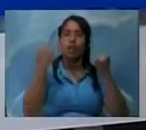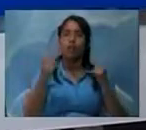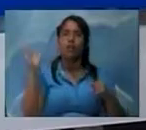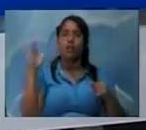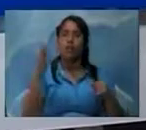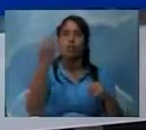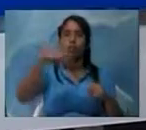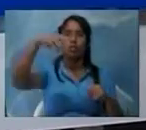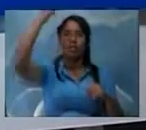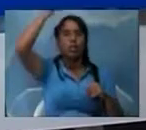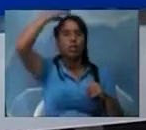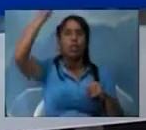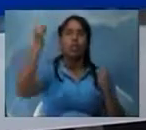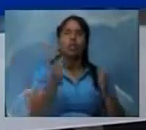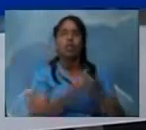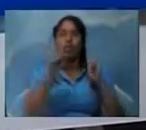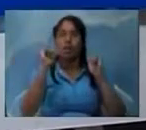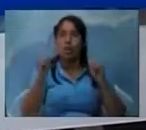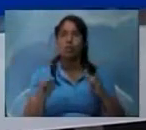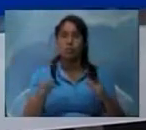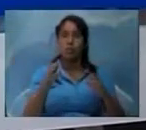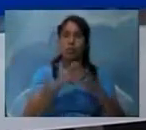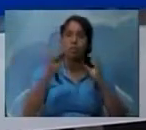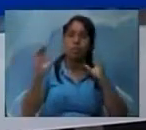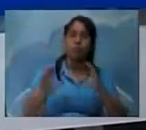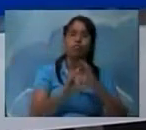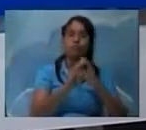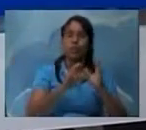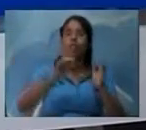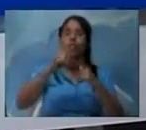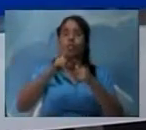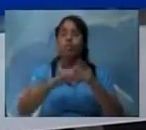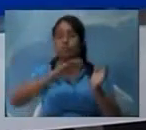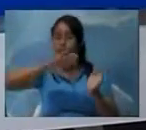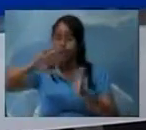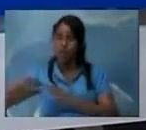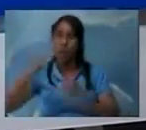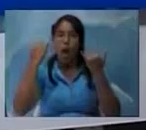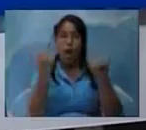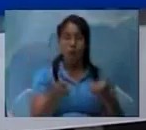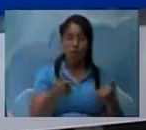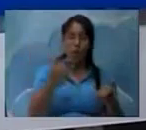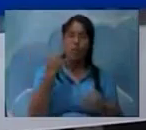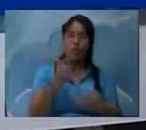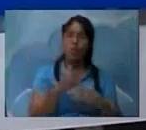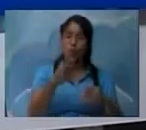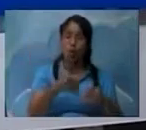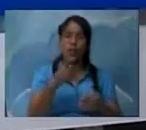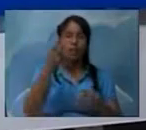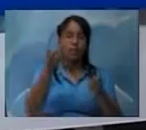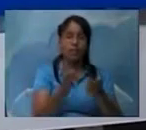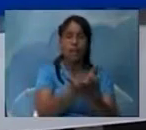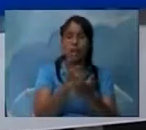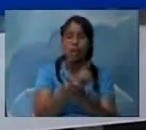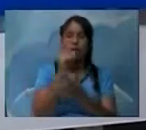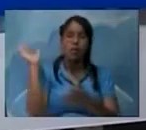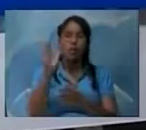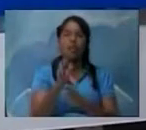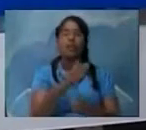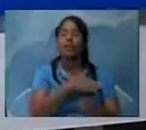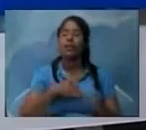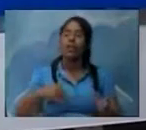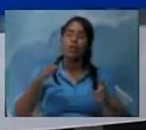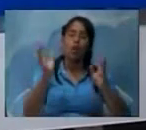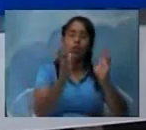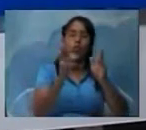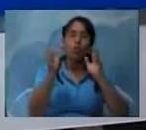rey con la misma orquesta y quiere que cuando suene la orquesta,